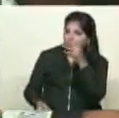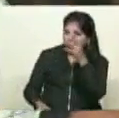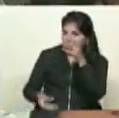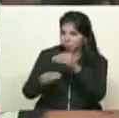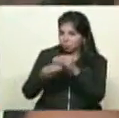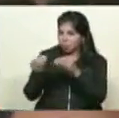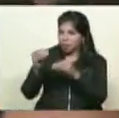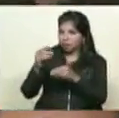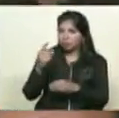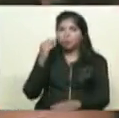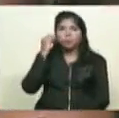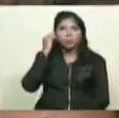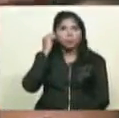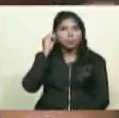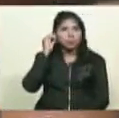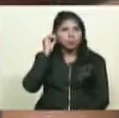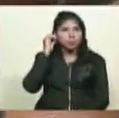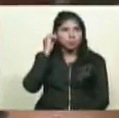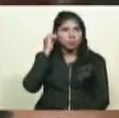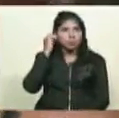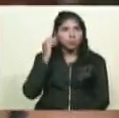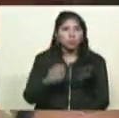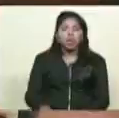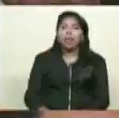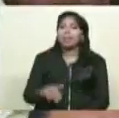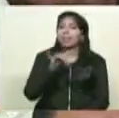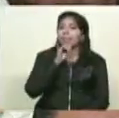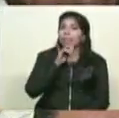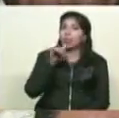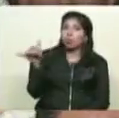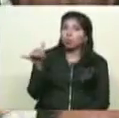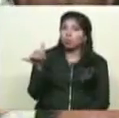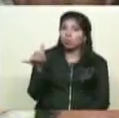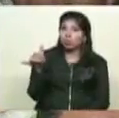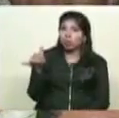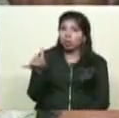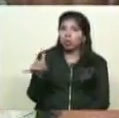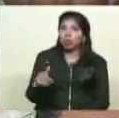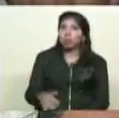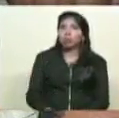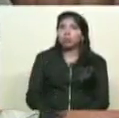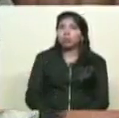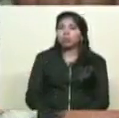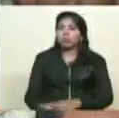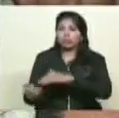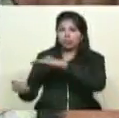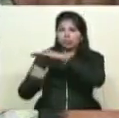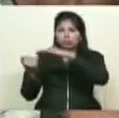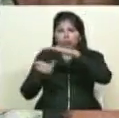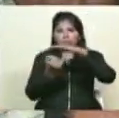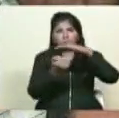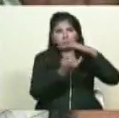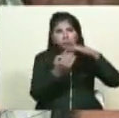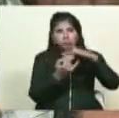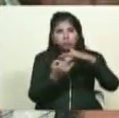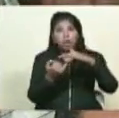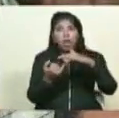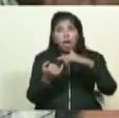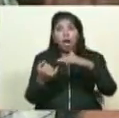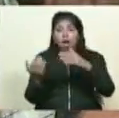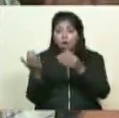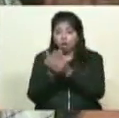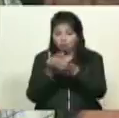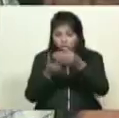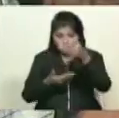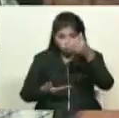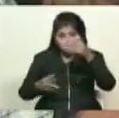quería hacerle una denuncia, ¿verdad? Para que los organismos competentes la revisen.